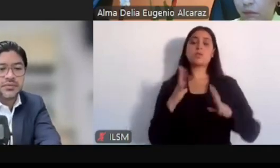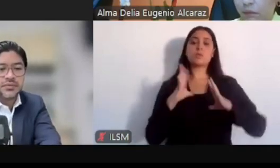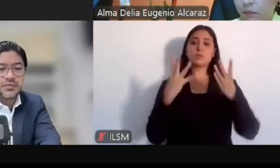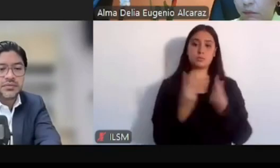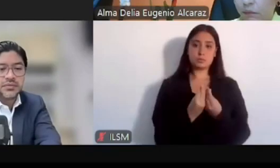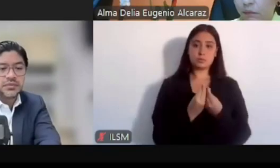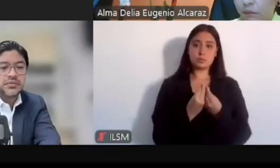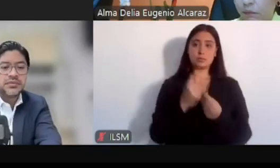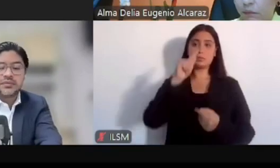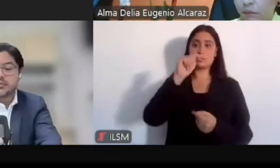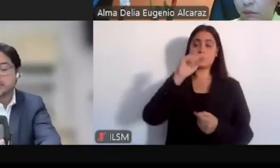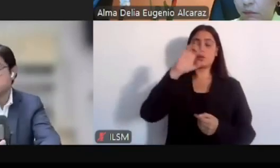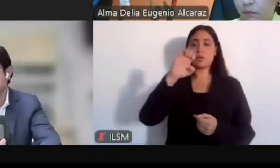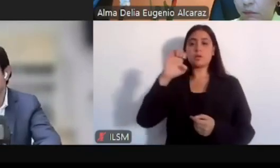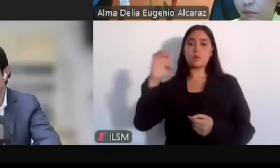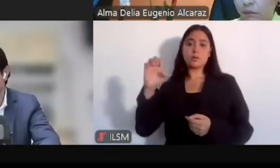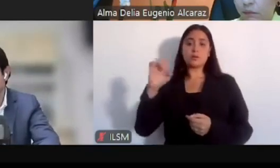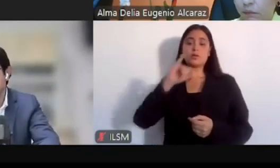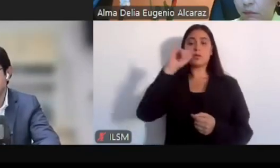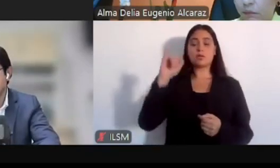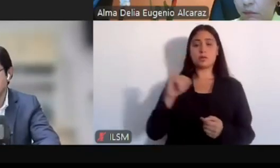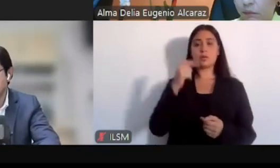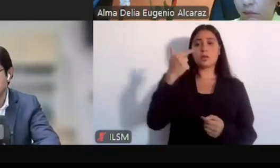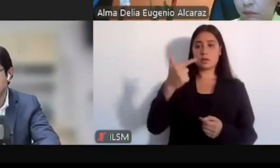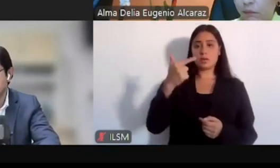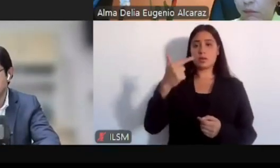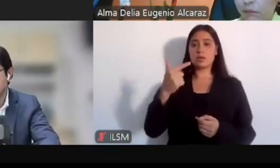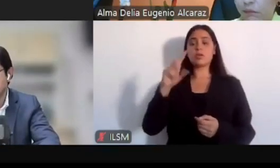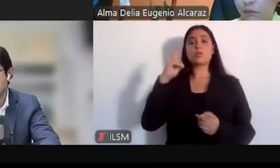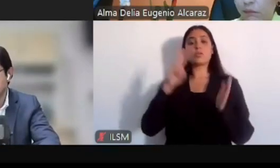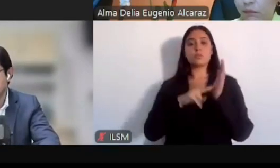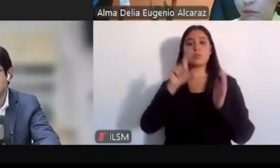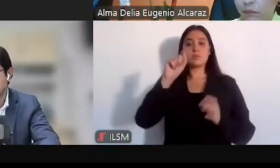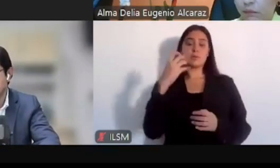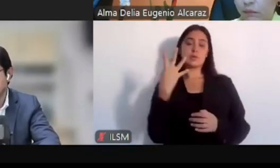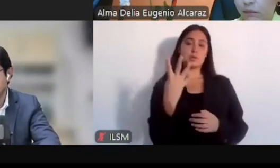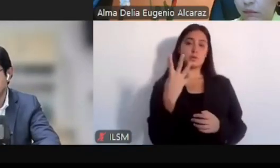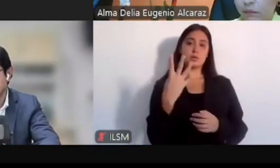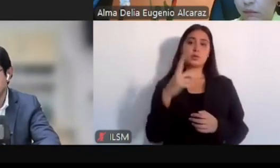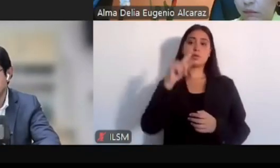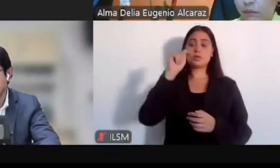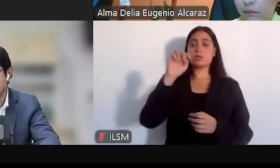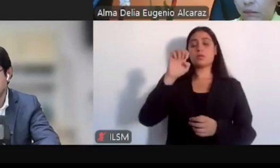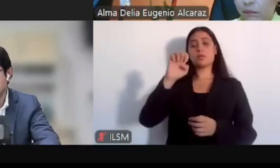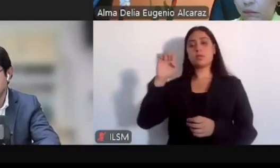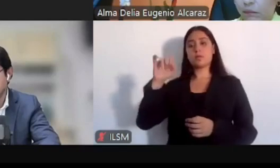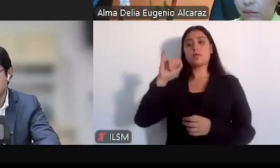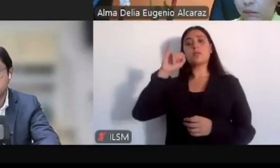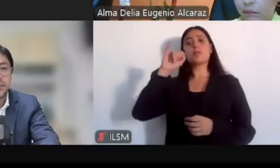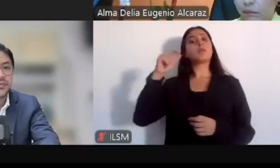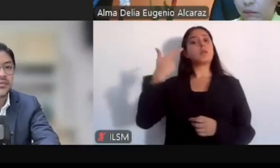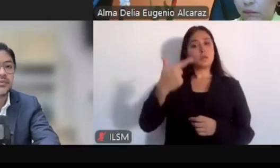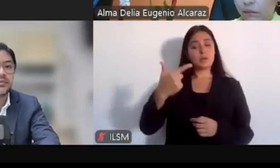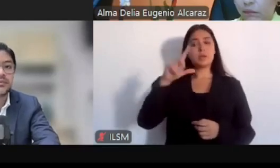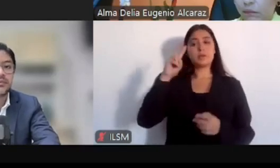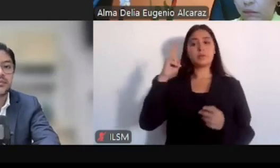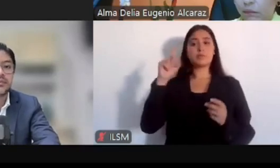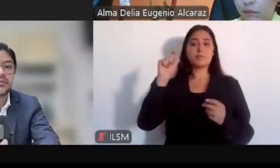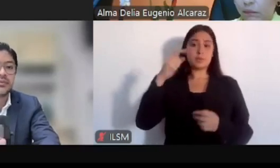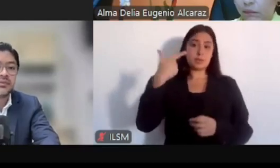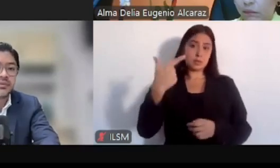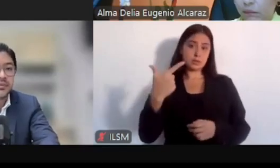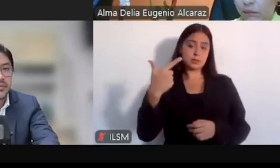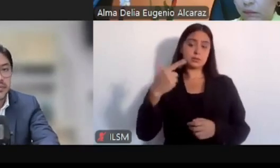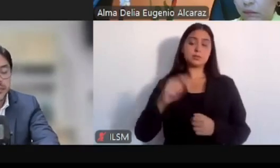tee dial he di 26 / 2024 tee dial hec dial 27